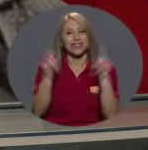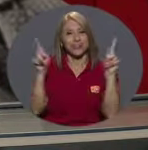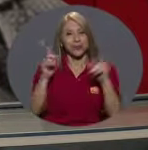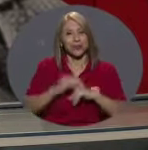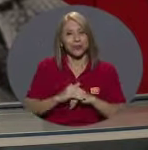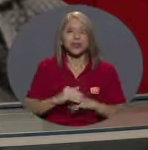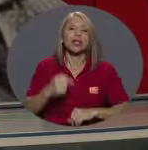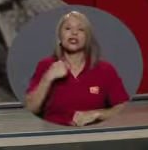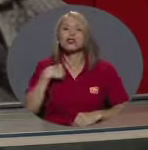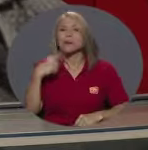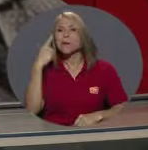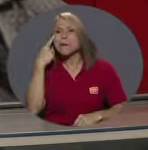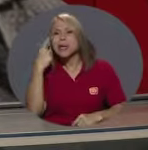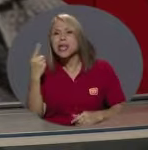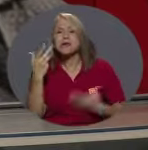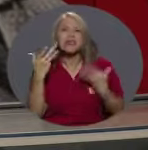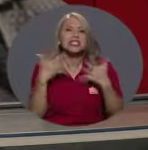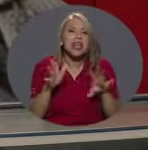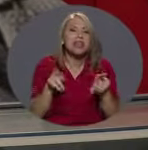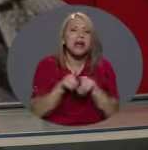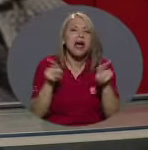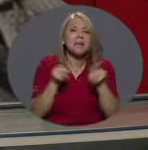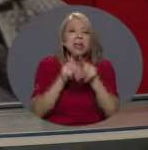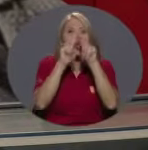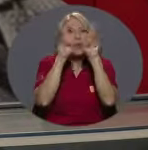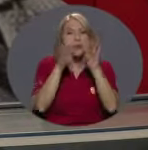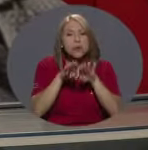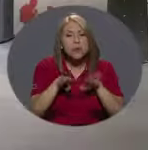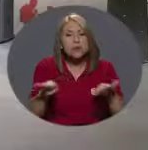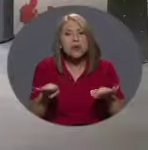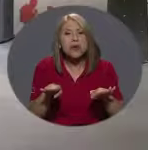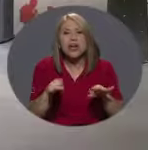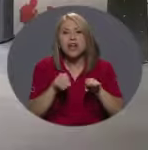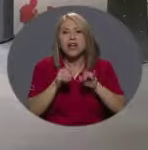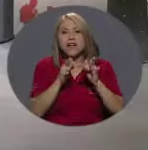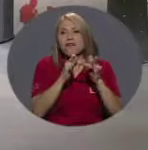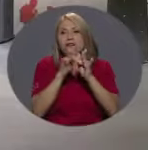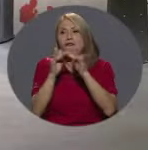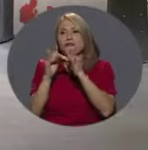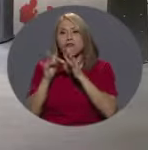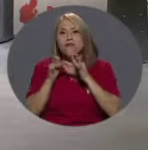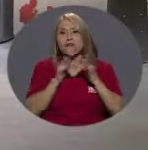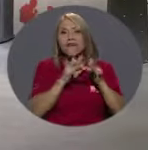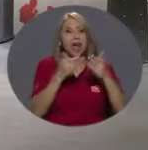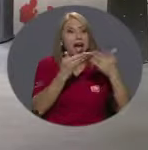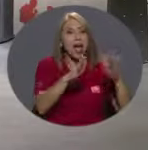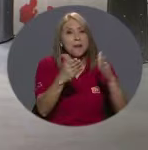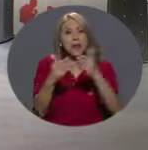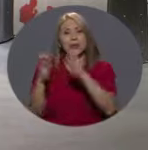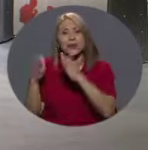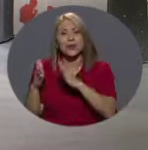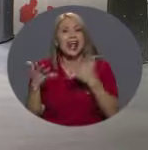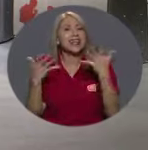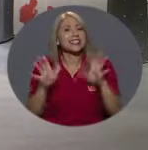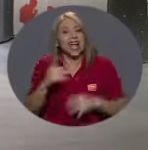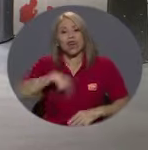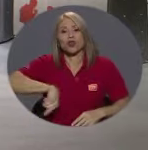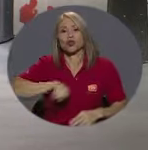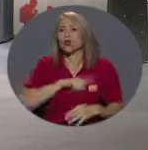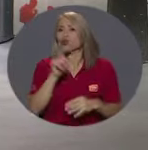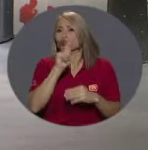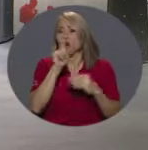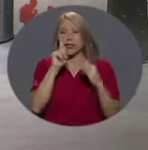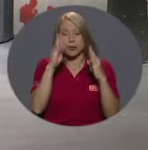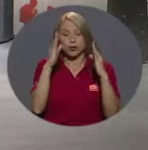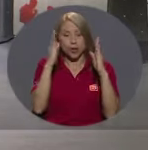que también toda la apertura en redes sociales, la tecnología, etcétera, nos hacen que ya no vivamos tanto en esa